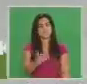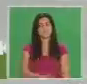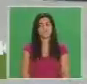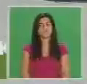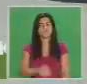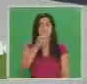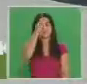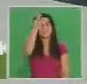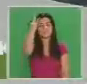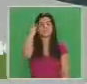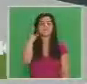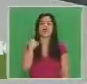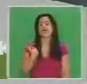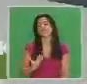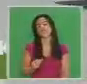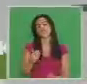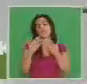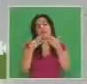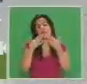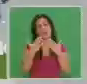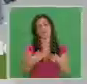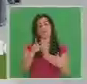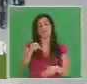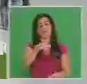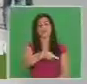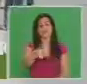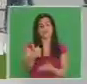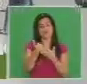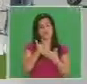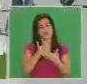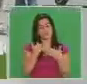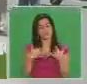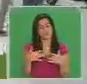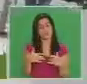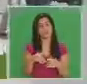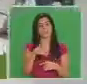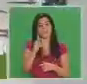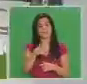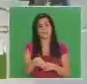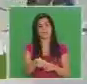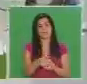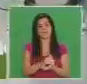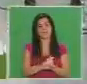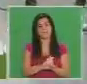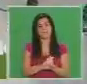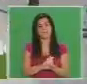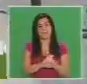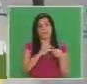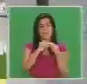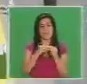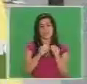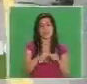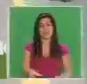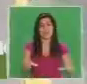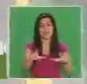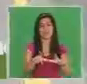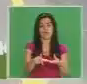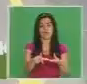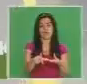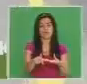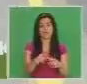Bueno, agradecido porque también están colaborando un poco a la incomodidad de la vía que están arreglando